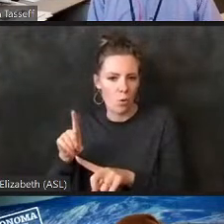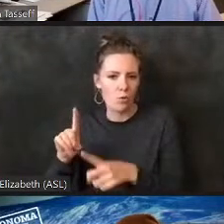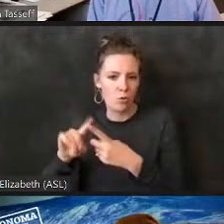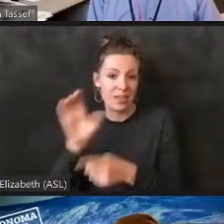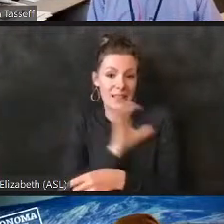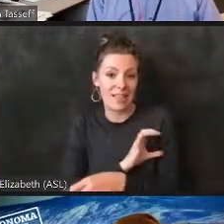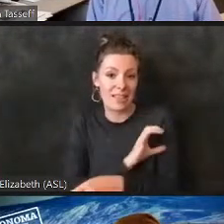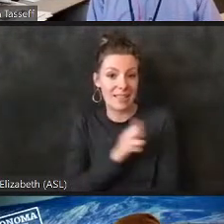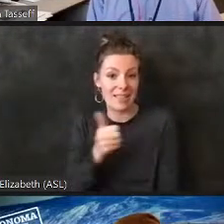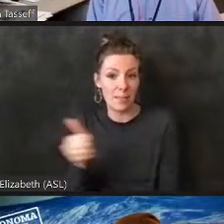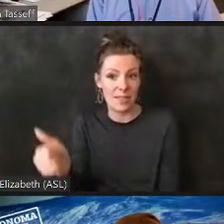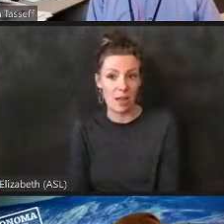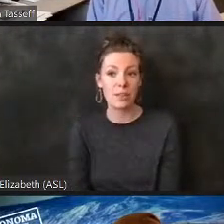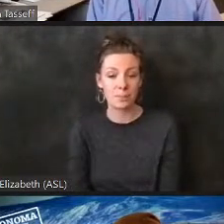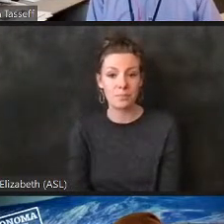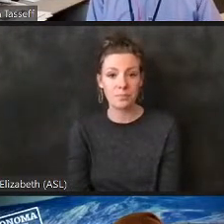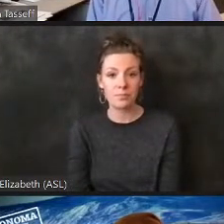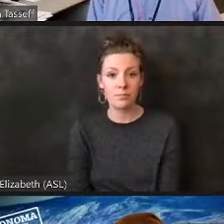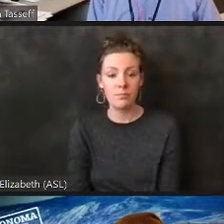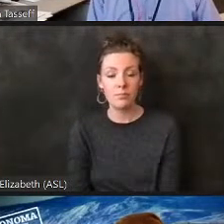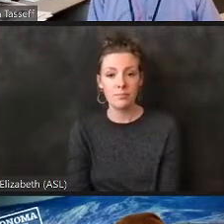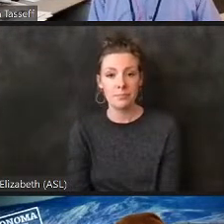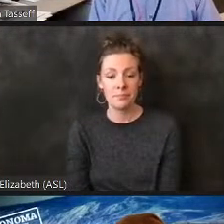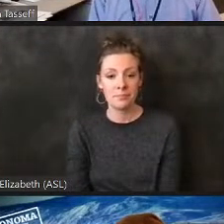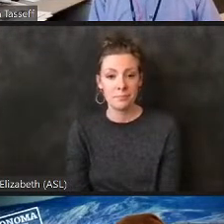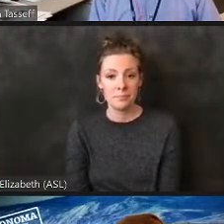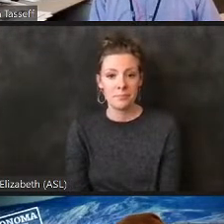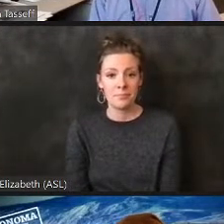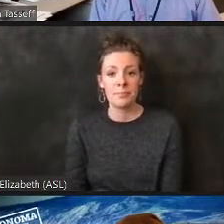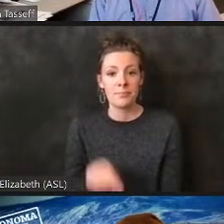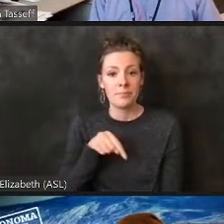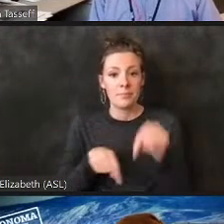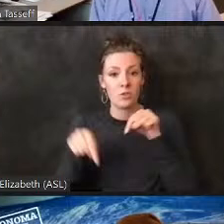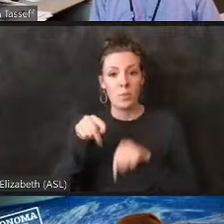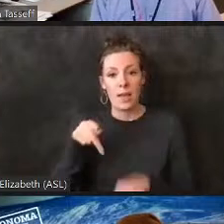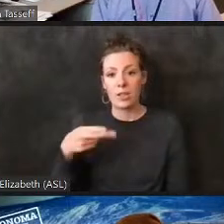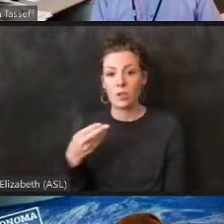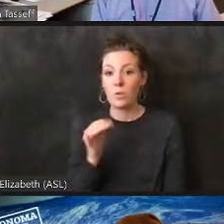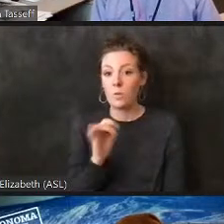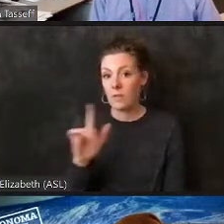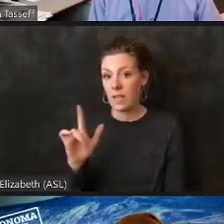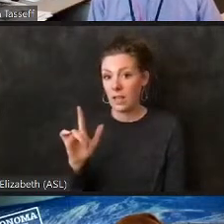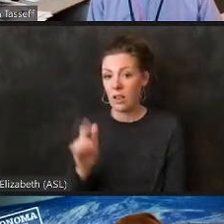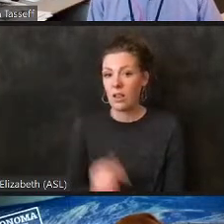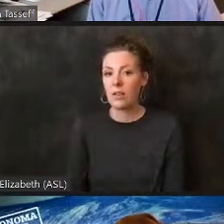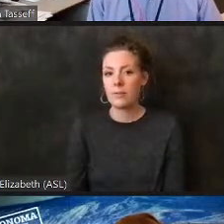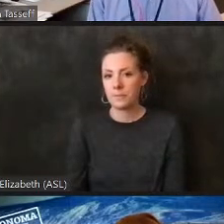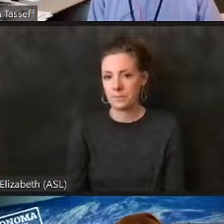So let me go back to Phil Barber. I think he had a follow-up. Phil?